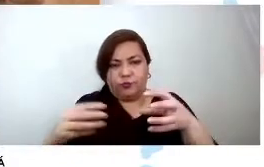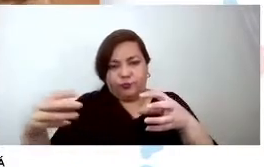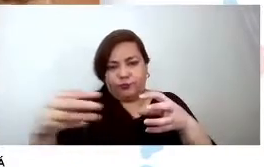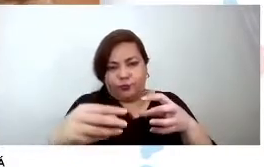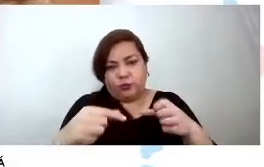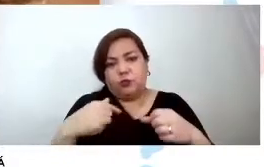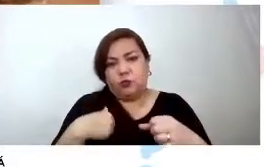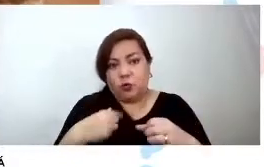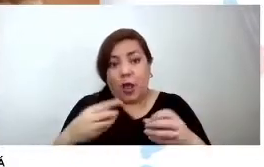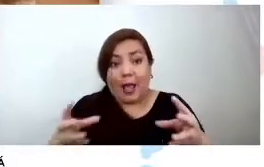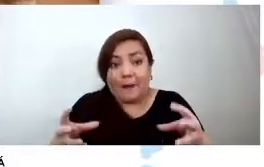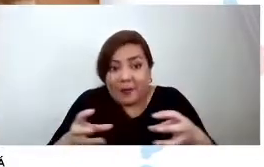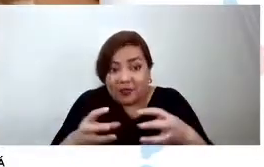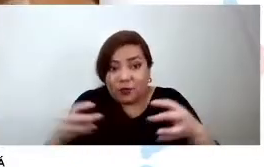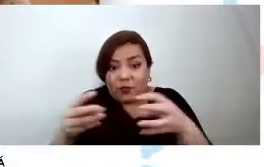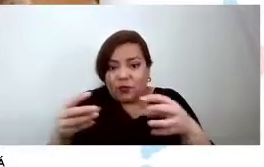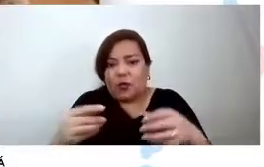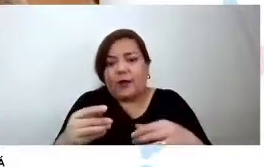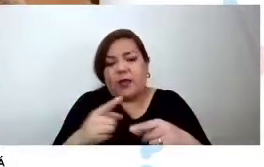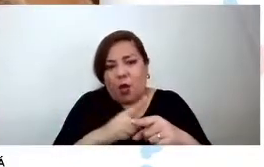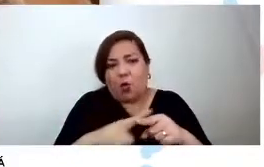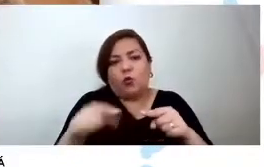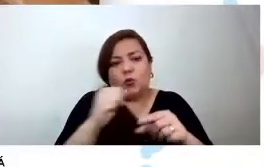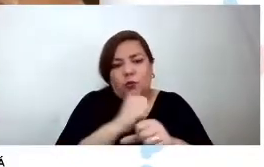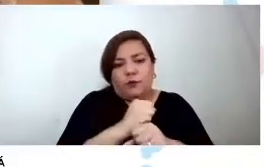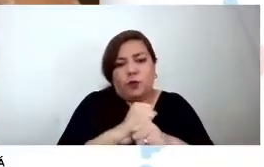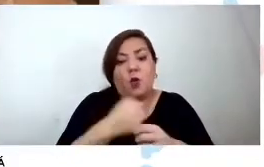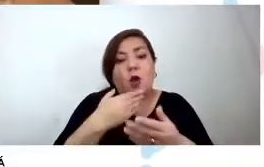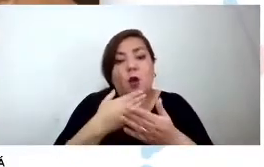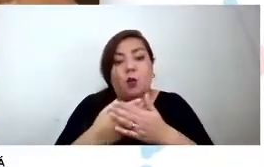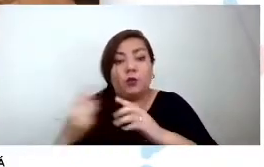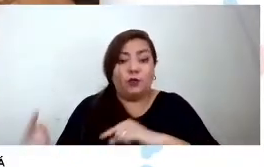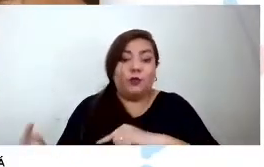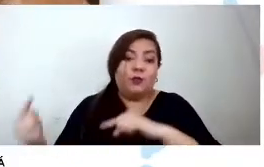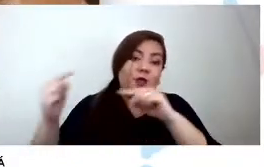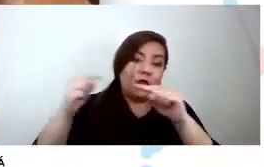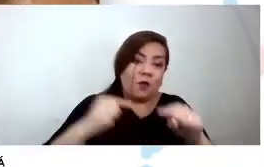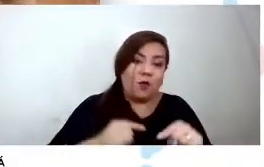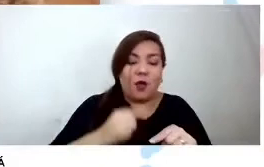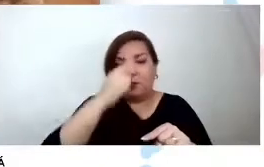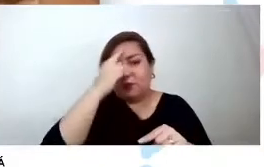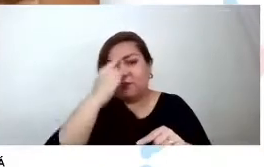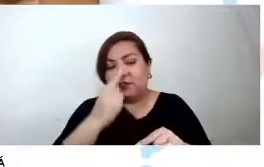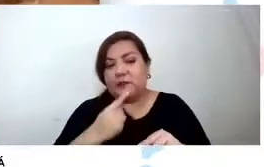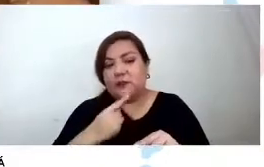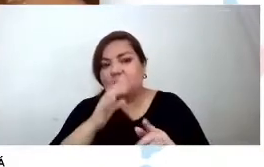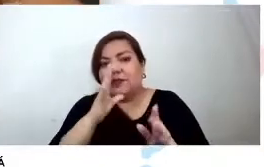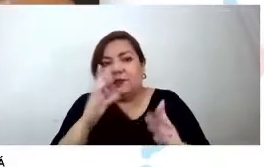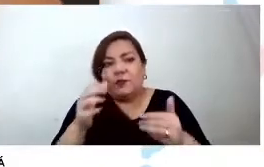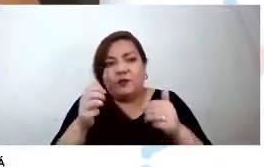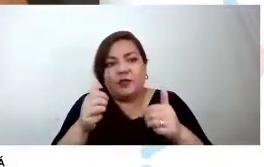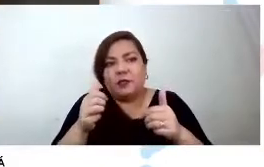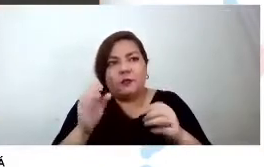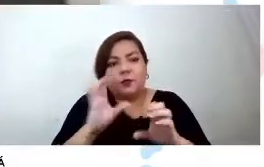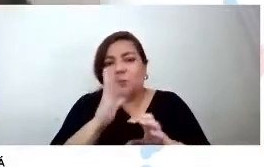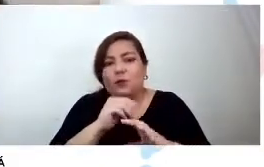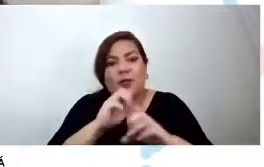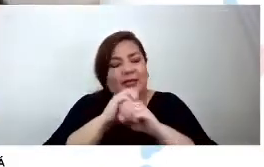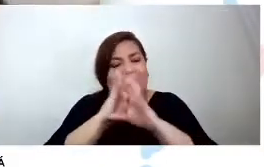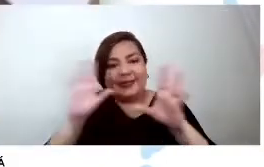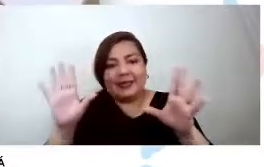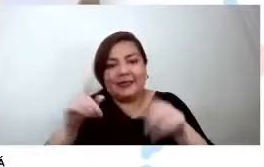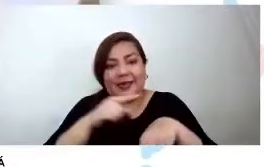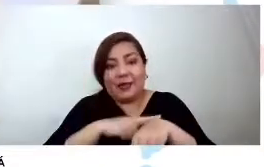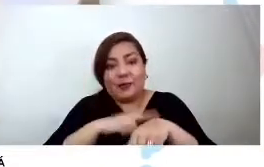porque cuando esto llegó al museo, no sabemos bien, no tenemos claridad de la época. Vemos